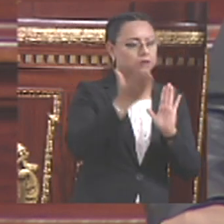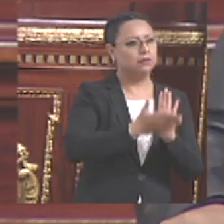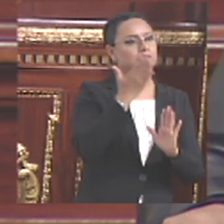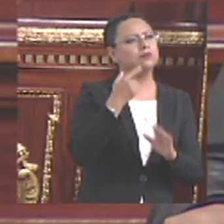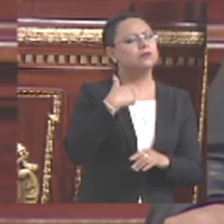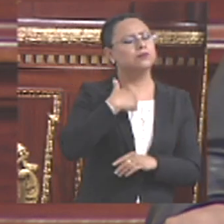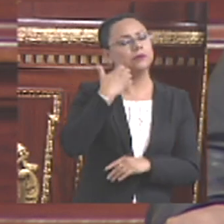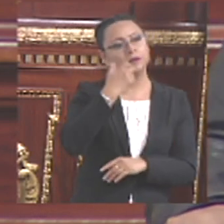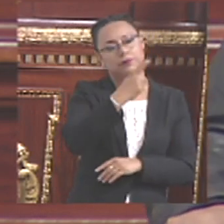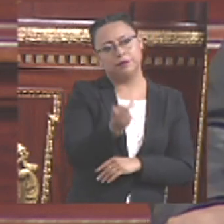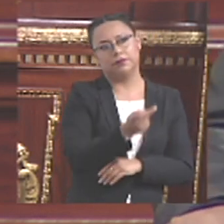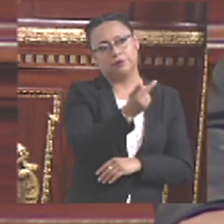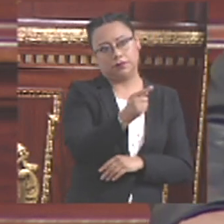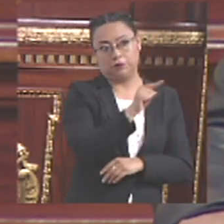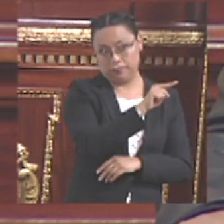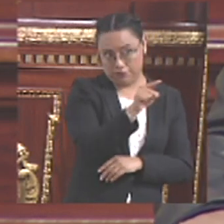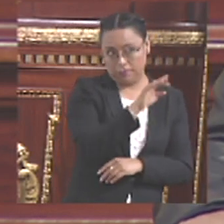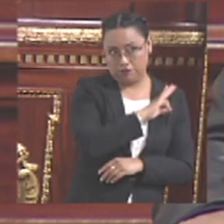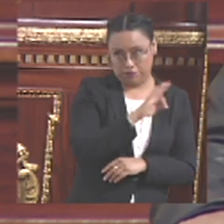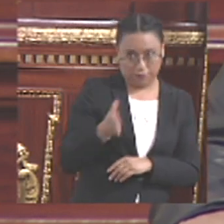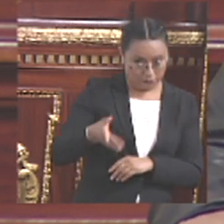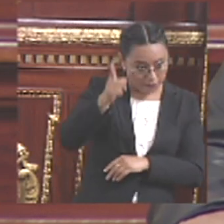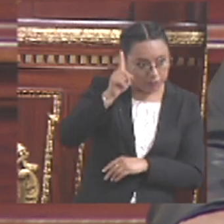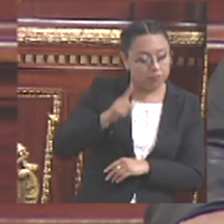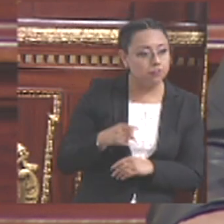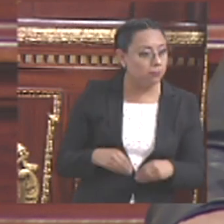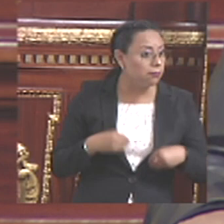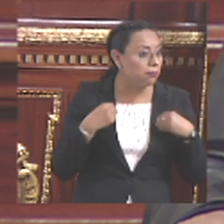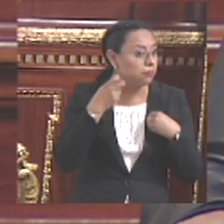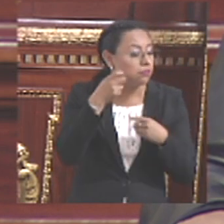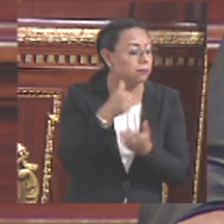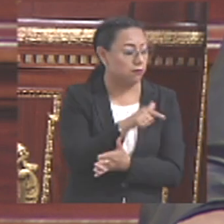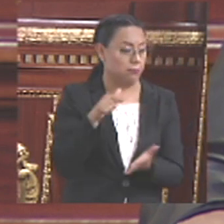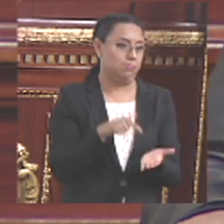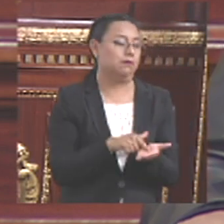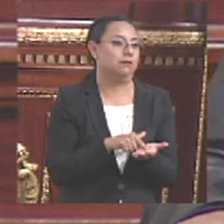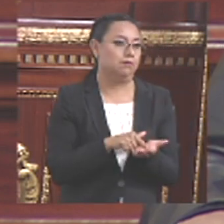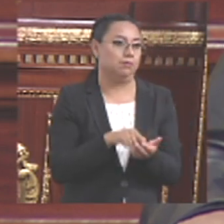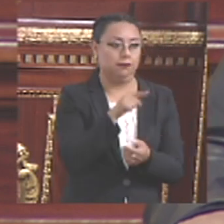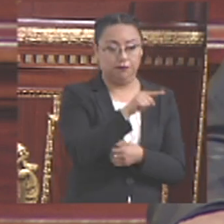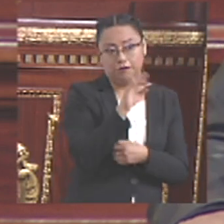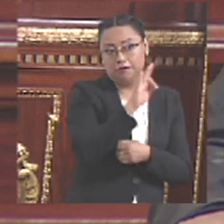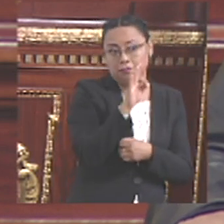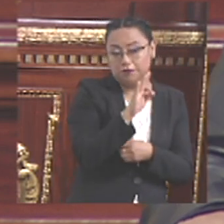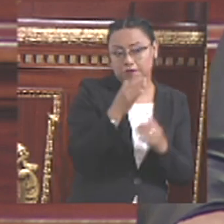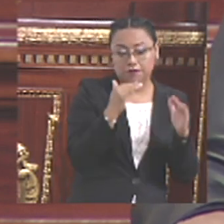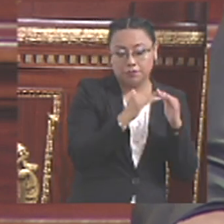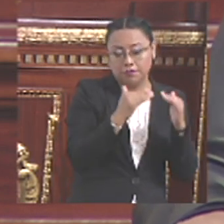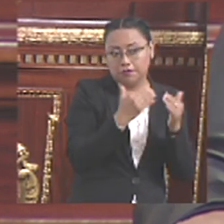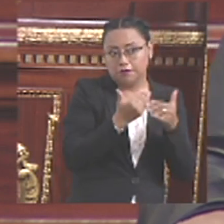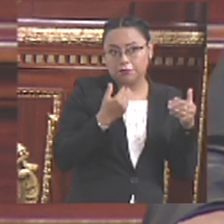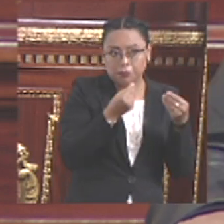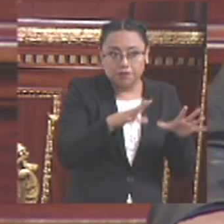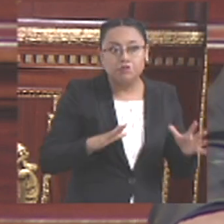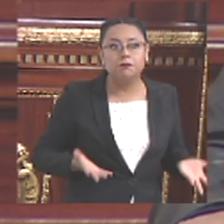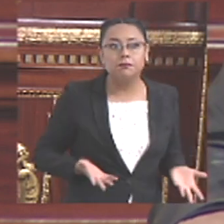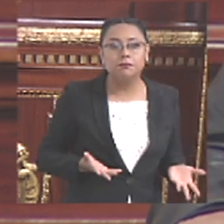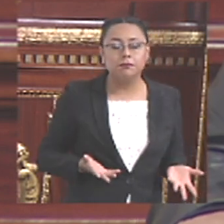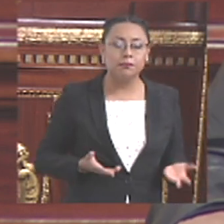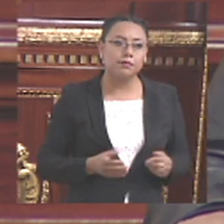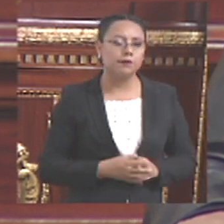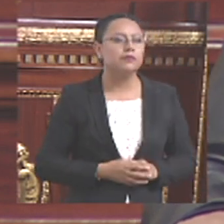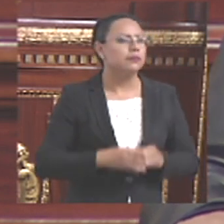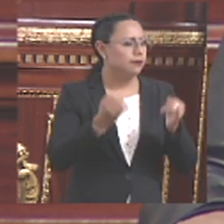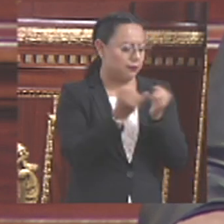si ustedes irían a vivir de esta manera si fueran damnificados. Y es así que como Aguascalientes